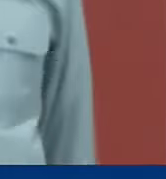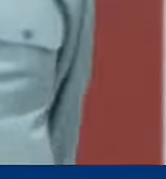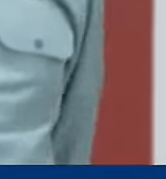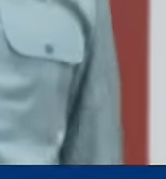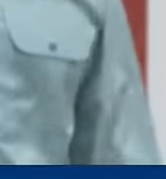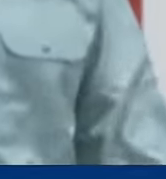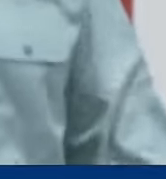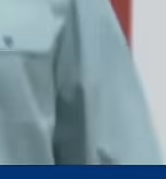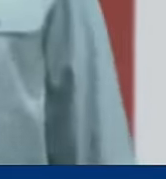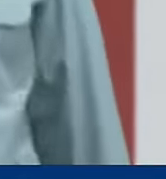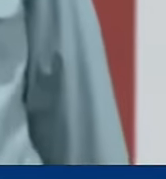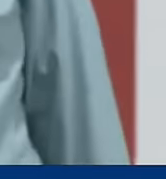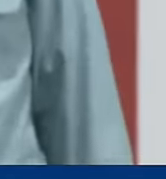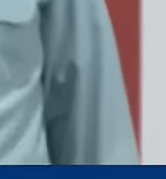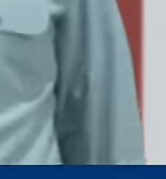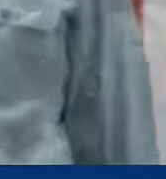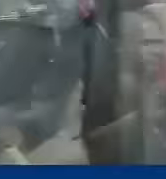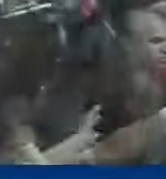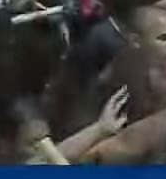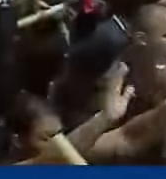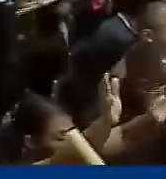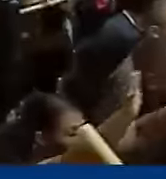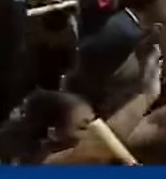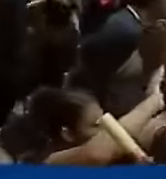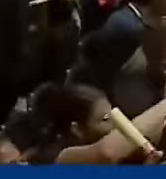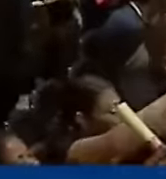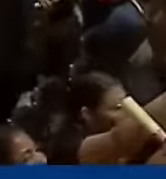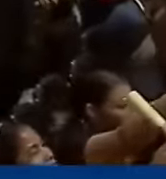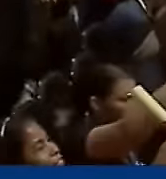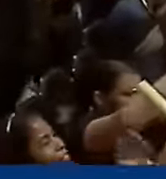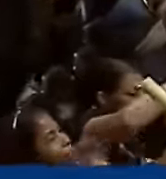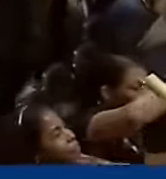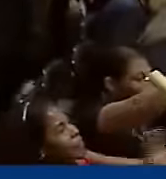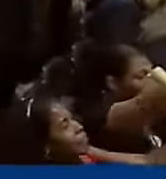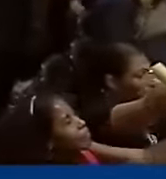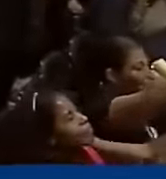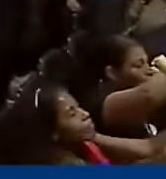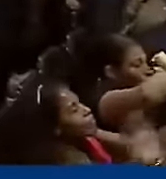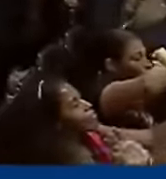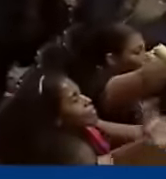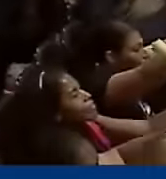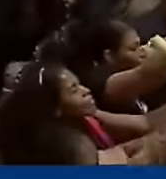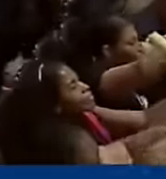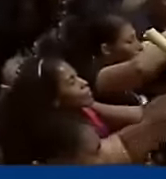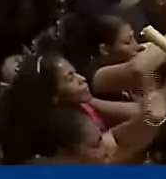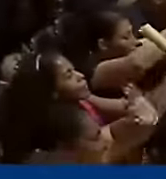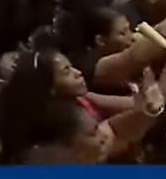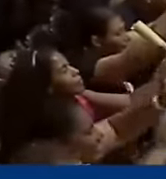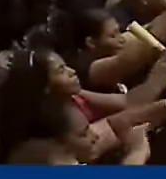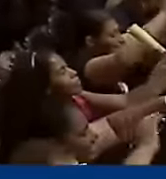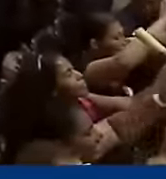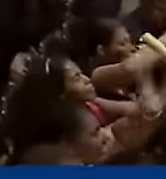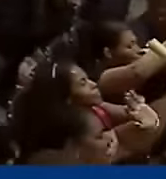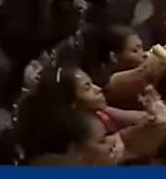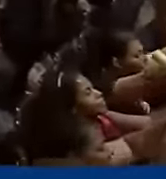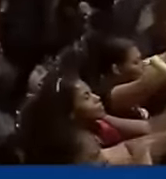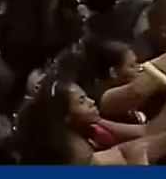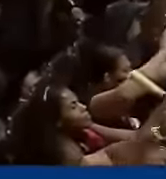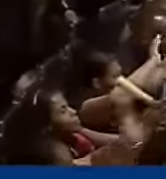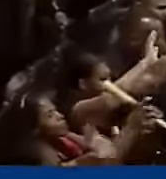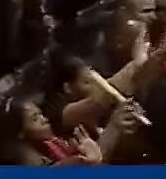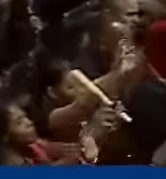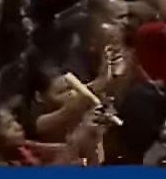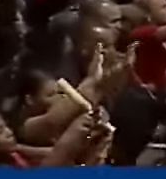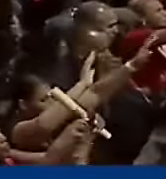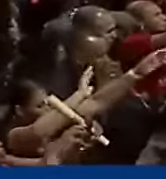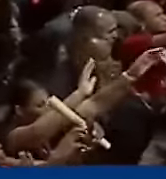del pueblo venezolano. Mis hermanos y hermanas, sean todos bienvenidos al mejor país del mundo. Si eres